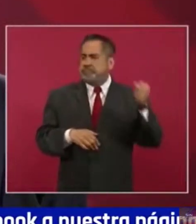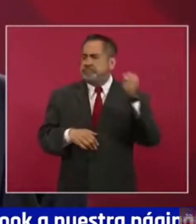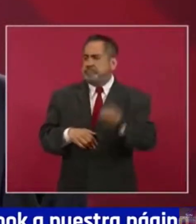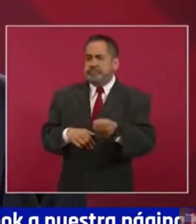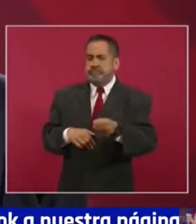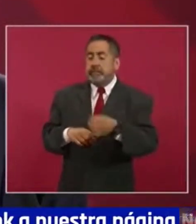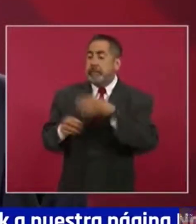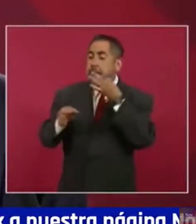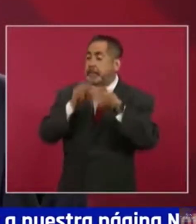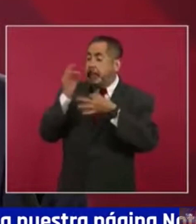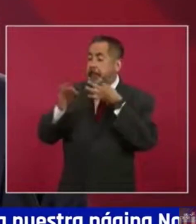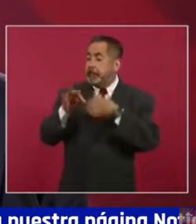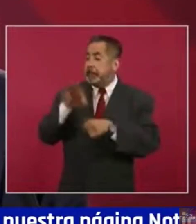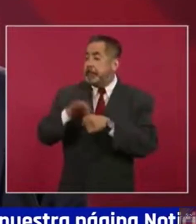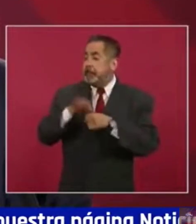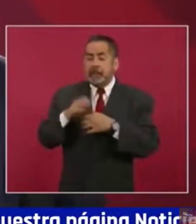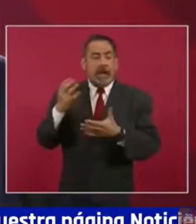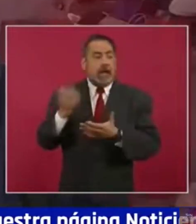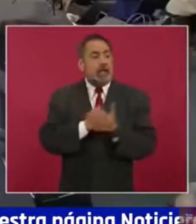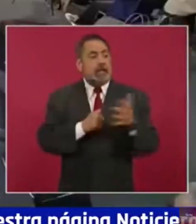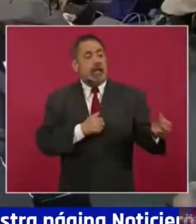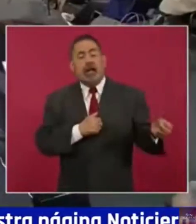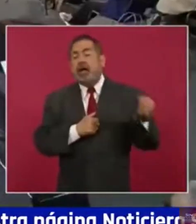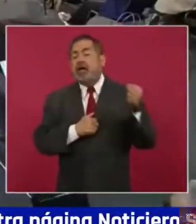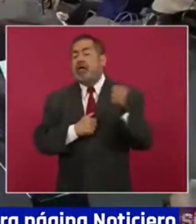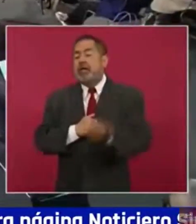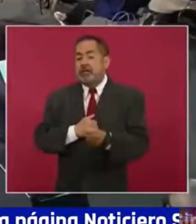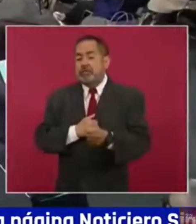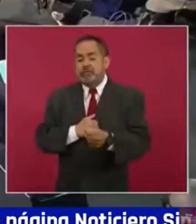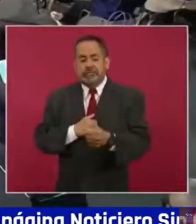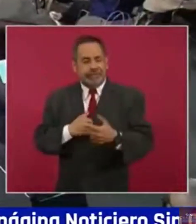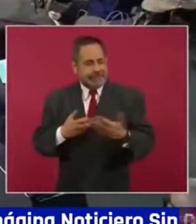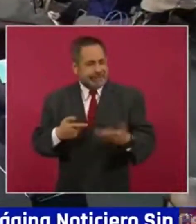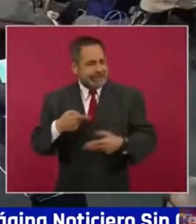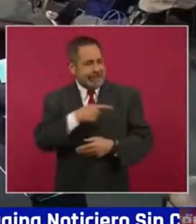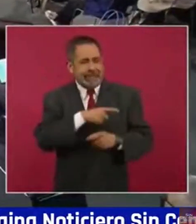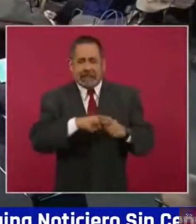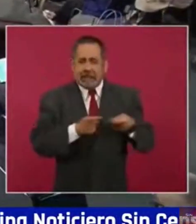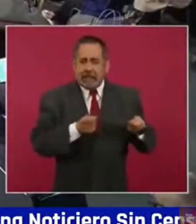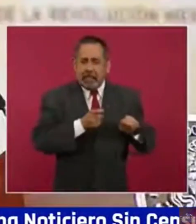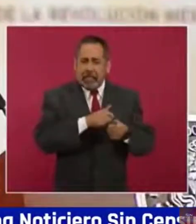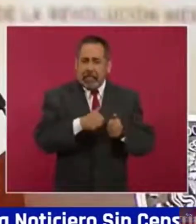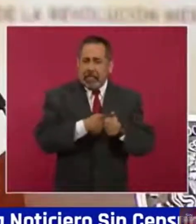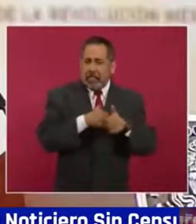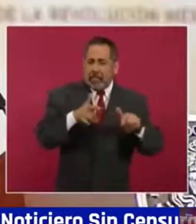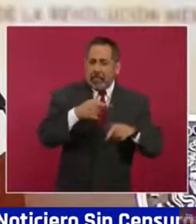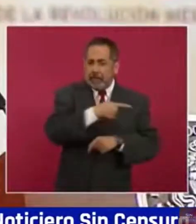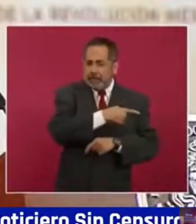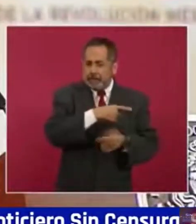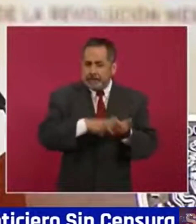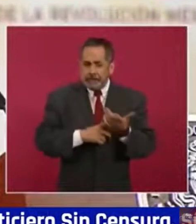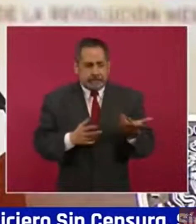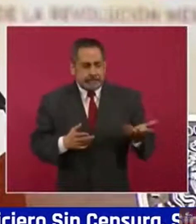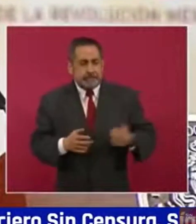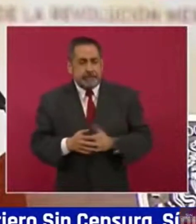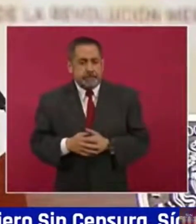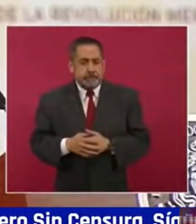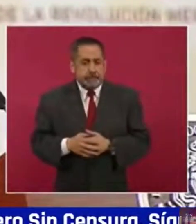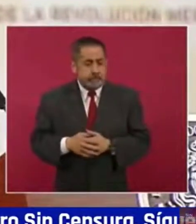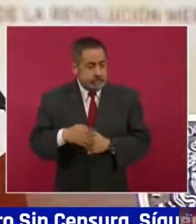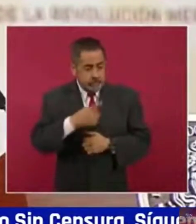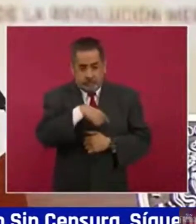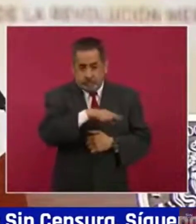presidente López Obrador adelantó que después de esta revocación de mandato, que podría ser